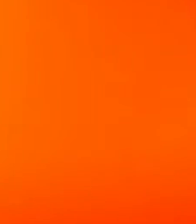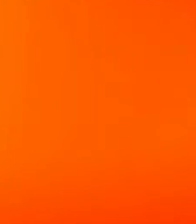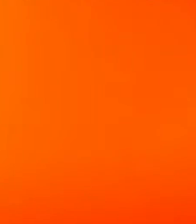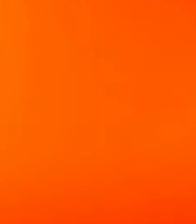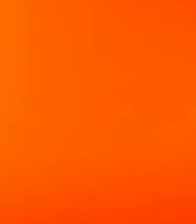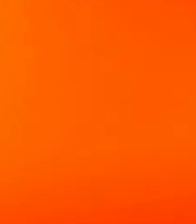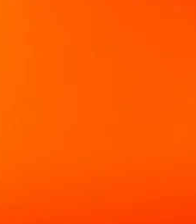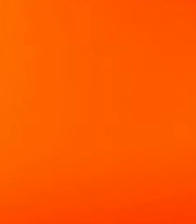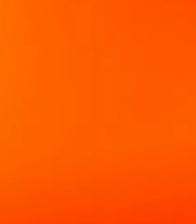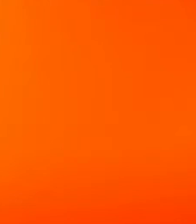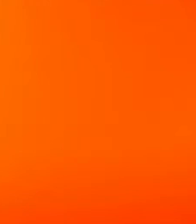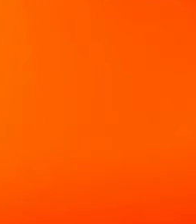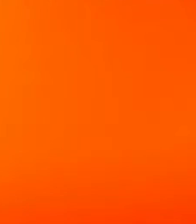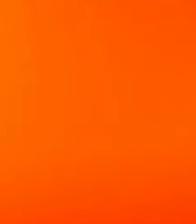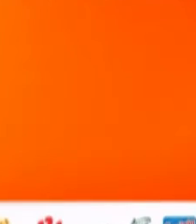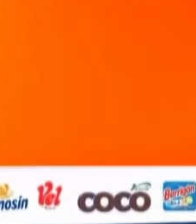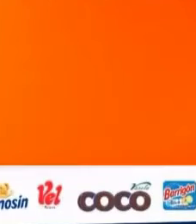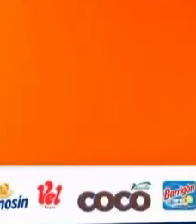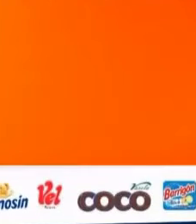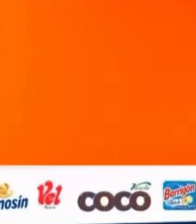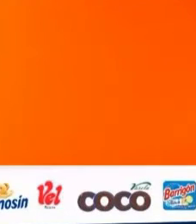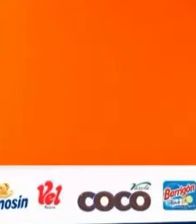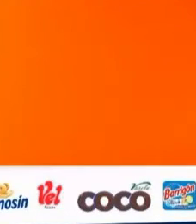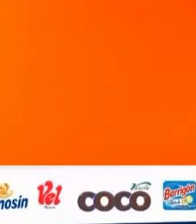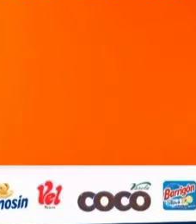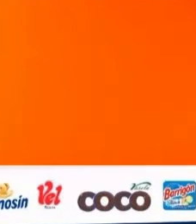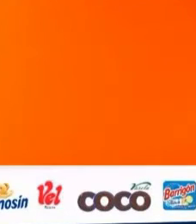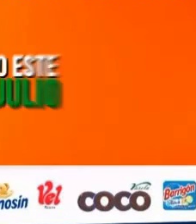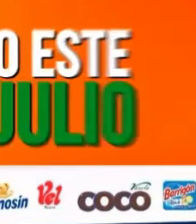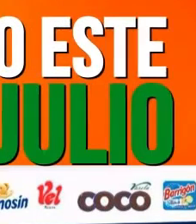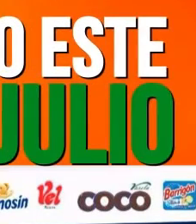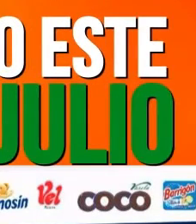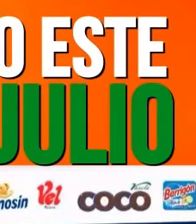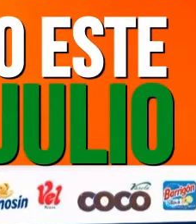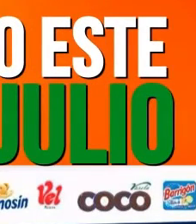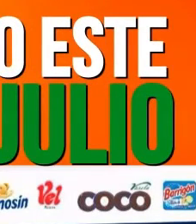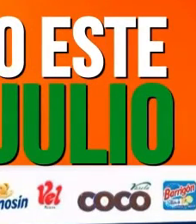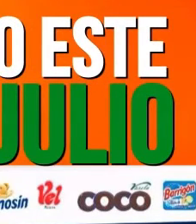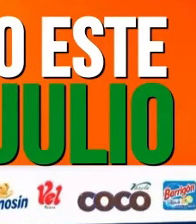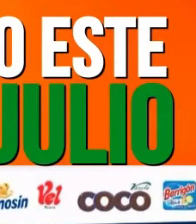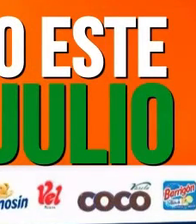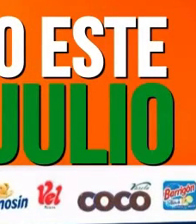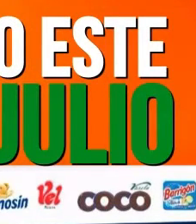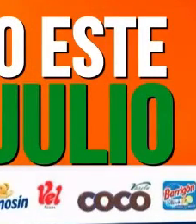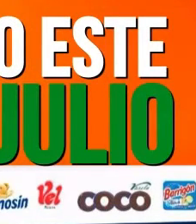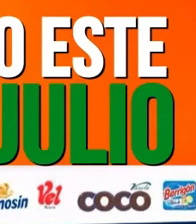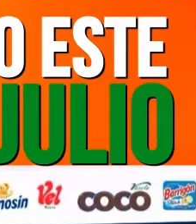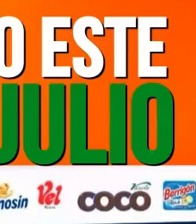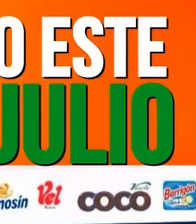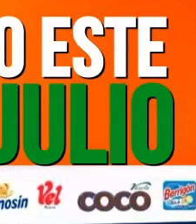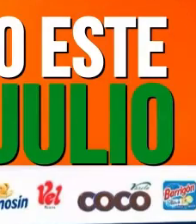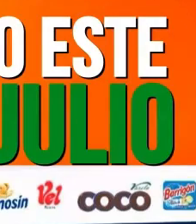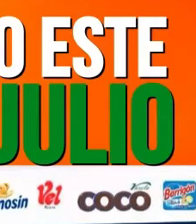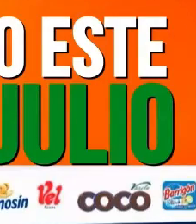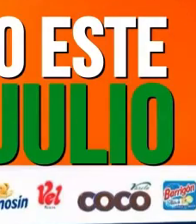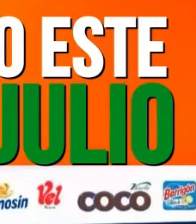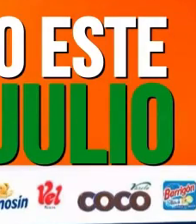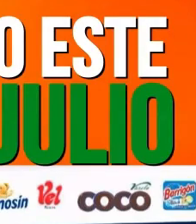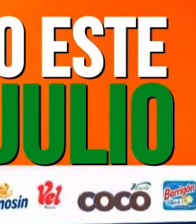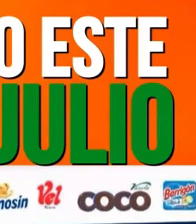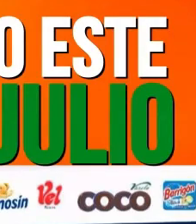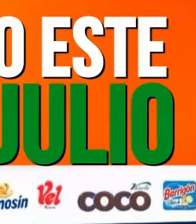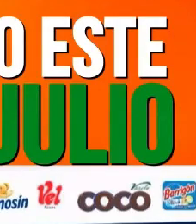por compras superiores a 20 mil pesos de las marcas patrocinadoras participa en el sorteo este primero de julio y lleves un carro cero